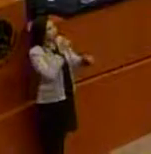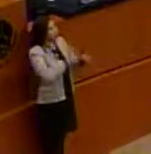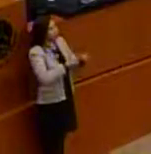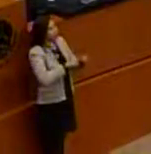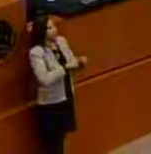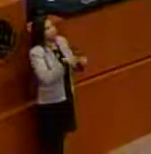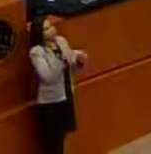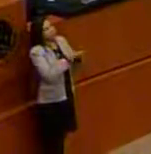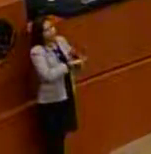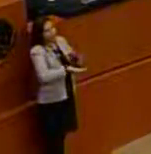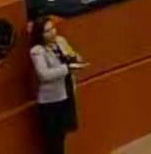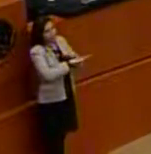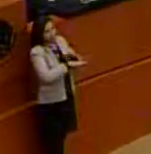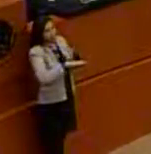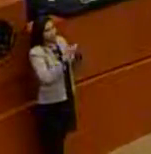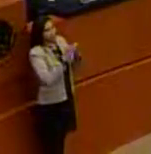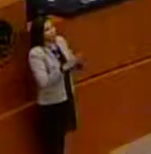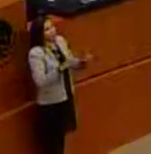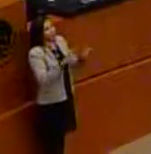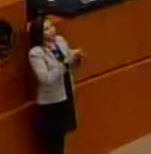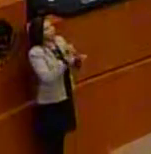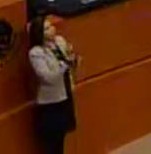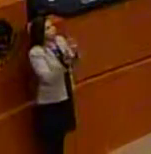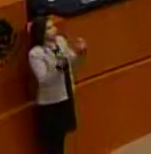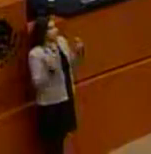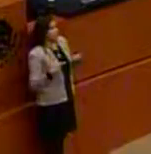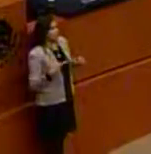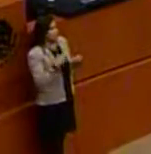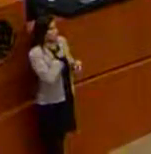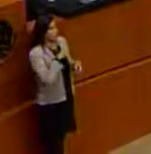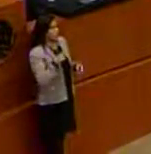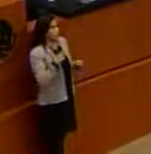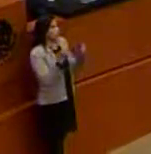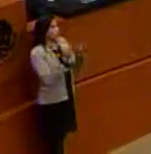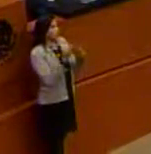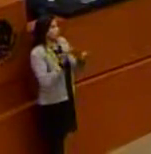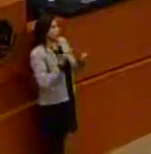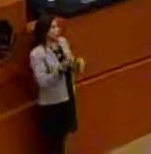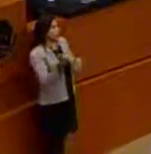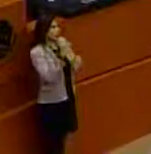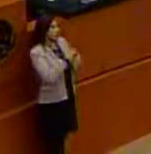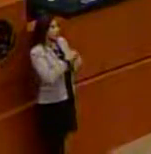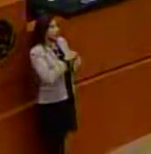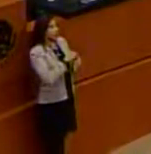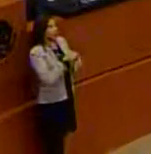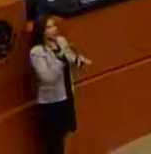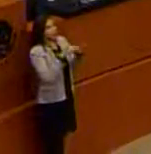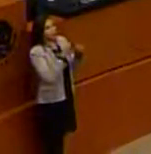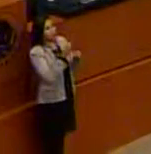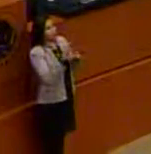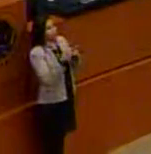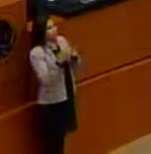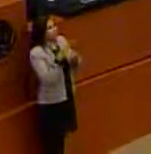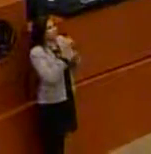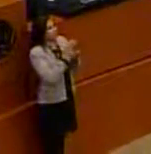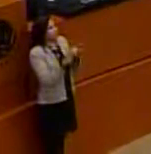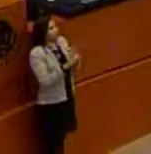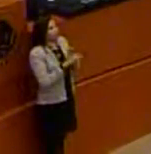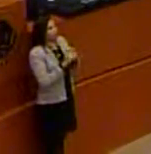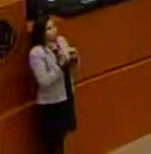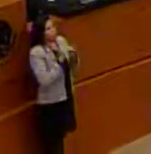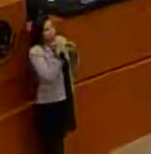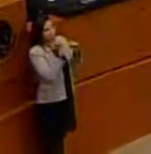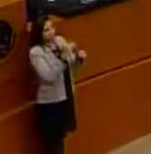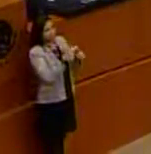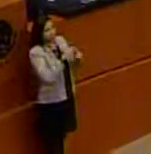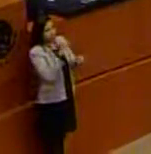universal, básico, como el que algunos de nosotros y muchos otros han estado planteando. Sé que hay algunas iniciativas ya